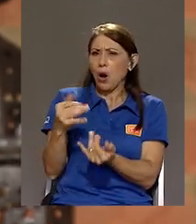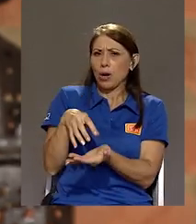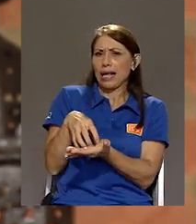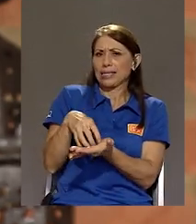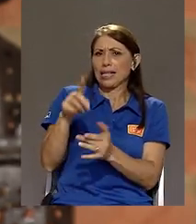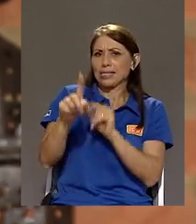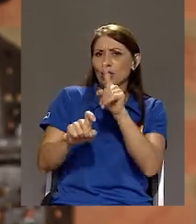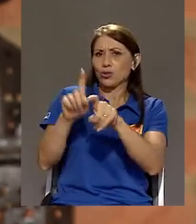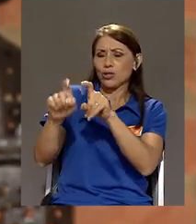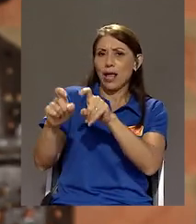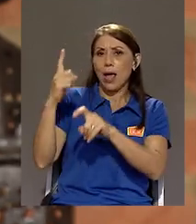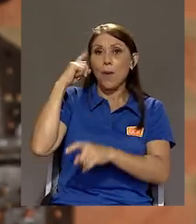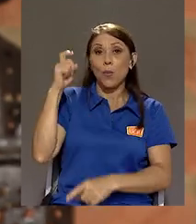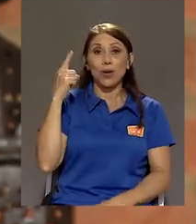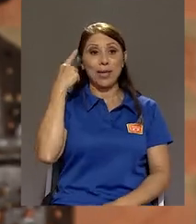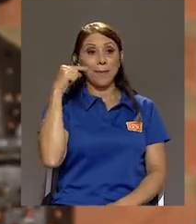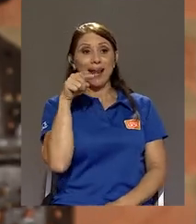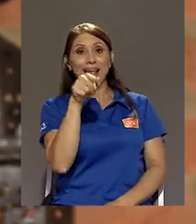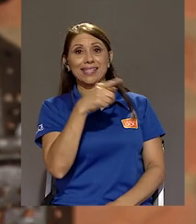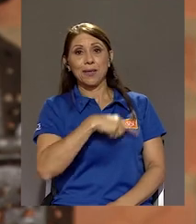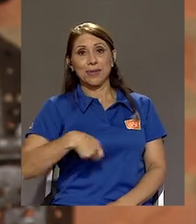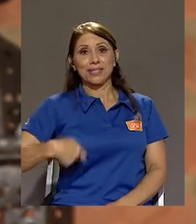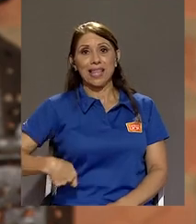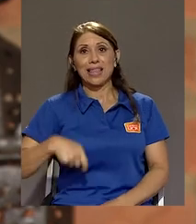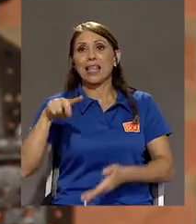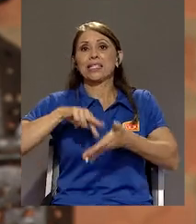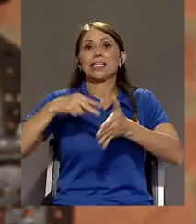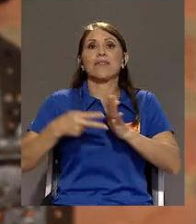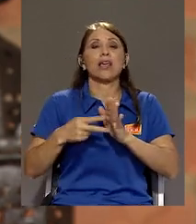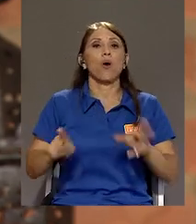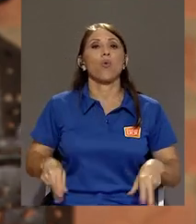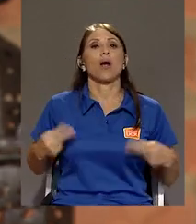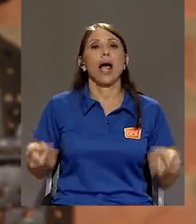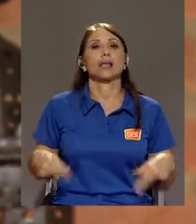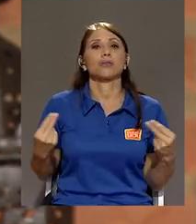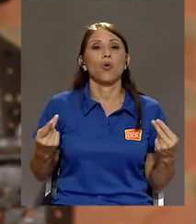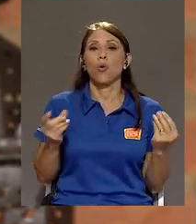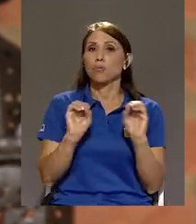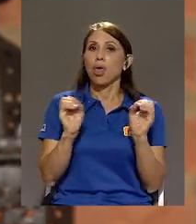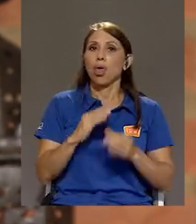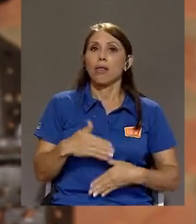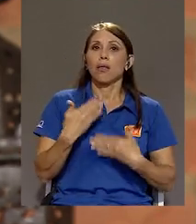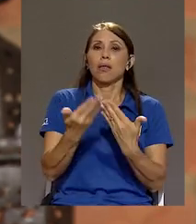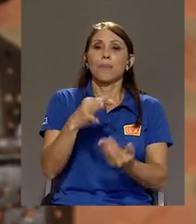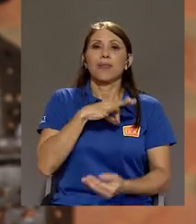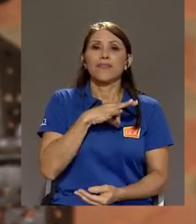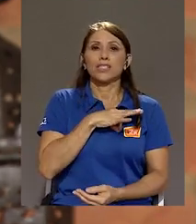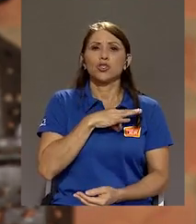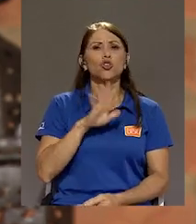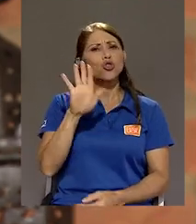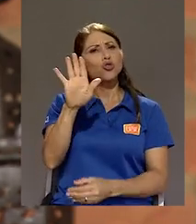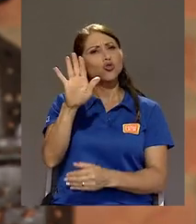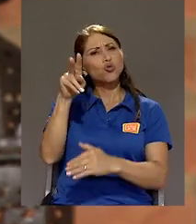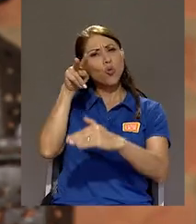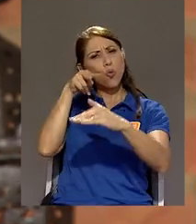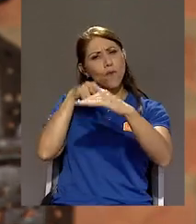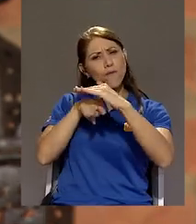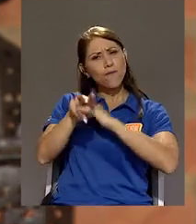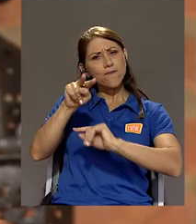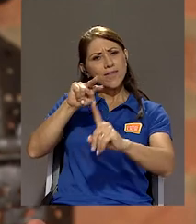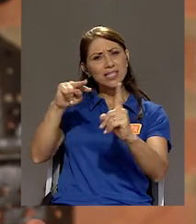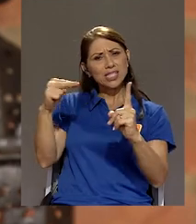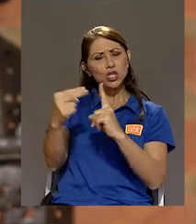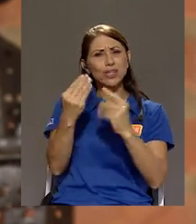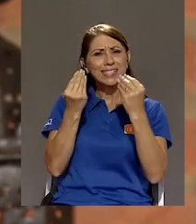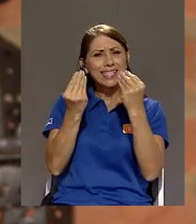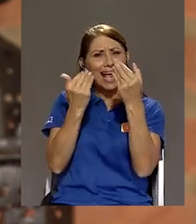este presidente eso es un gasto y no le brinda beneficio. O sea, tan limitada su visión, o sea, que